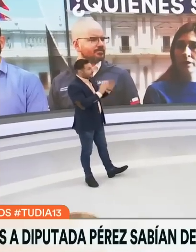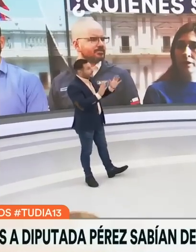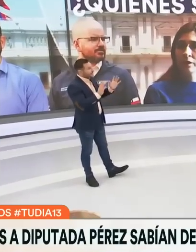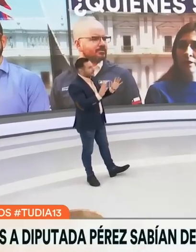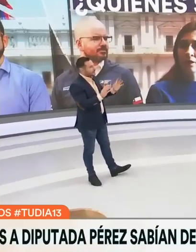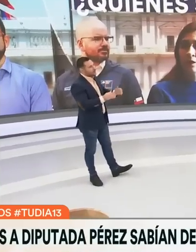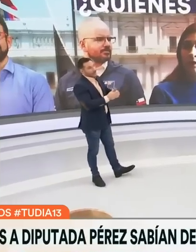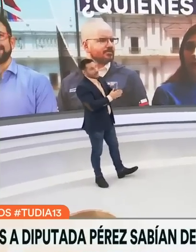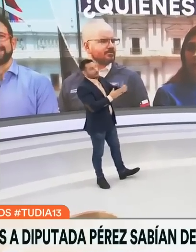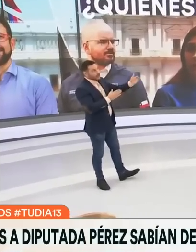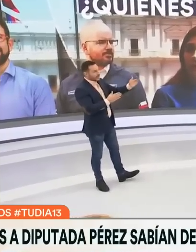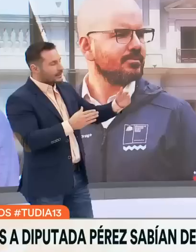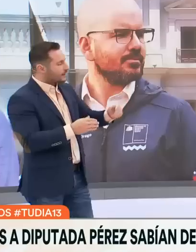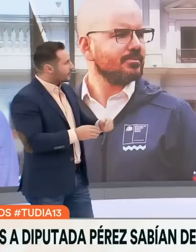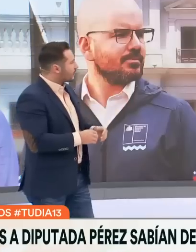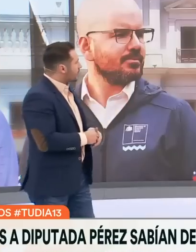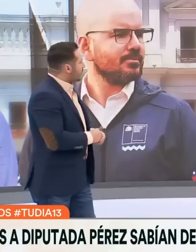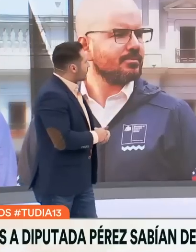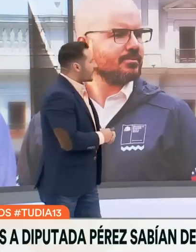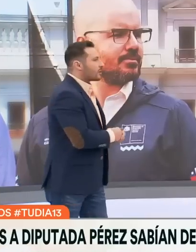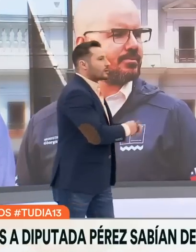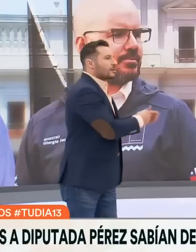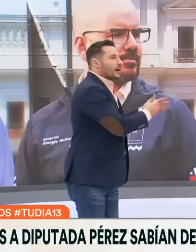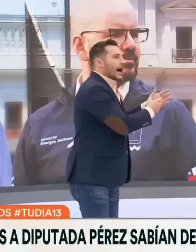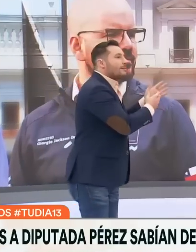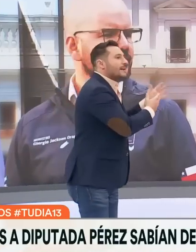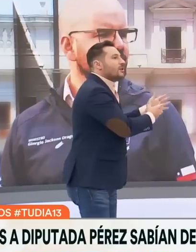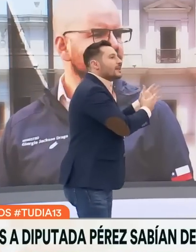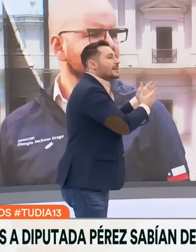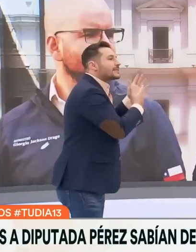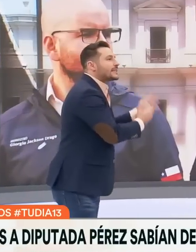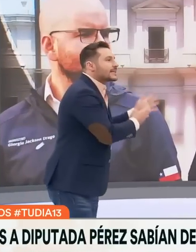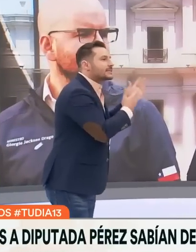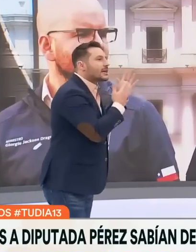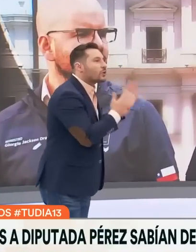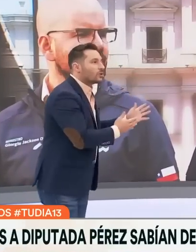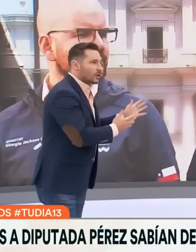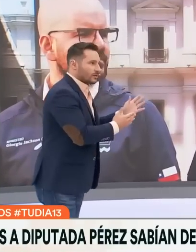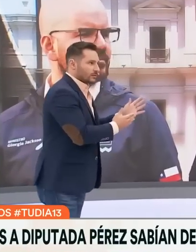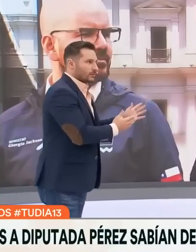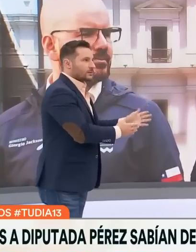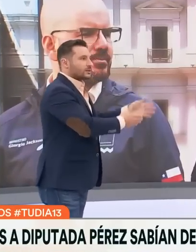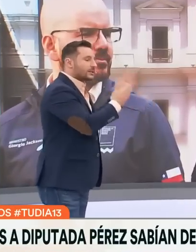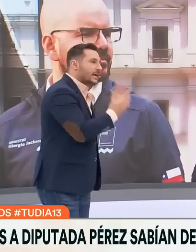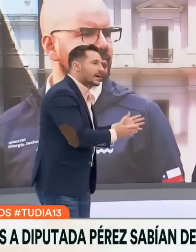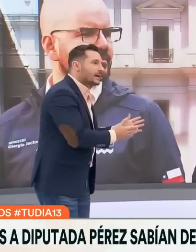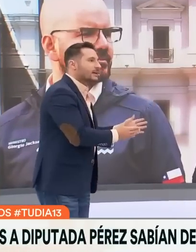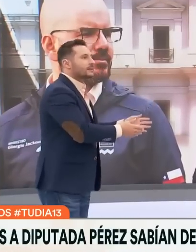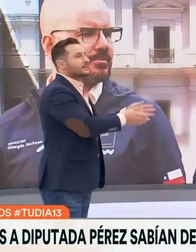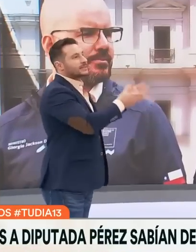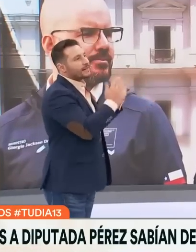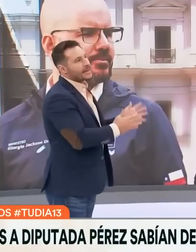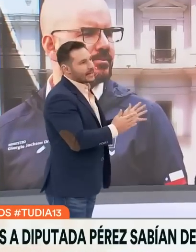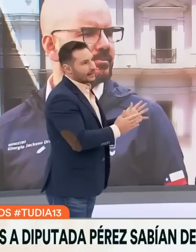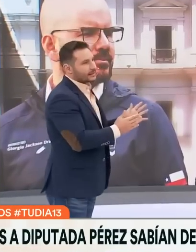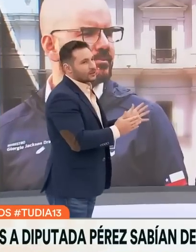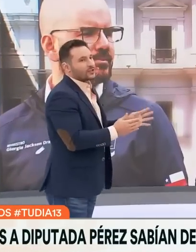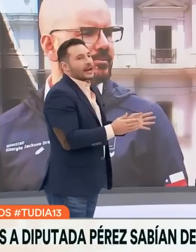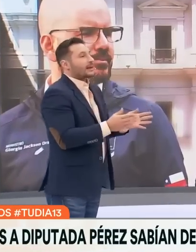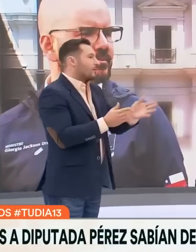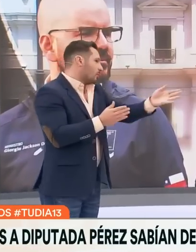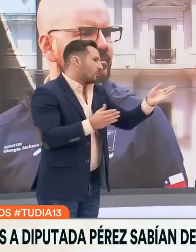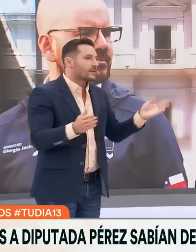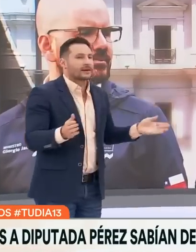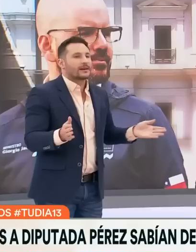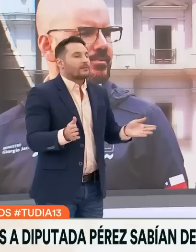La defiende en ese sentido, la deja fuera. Pero al menos desde el 6 de junio, sí, sabía. Yo